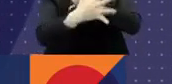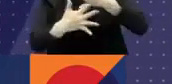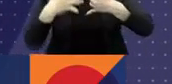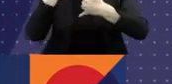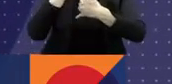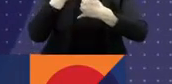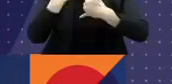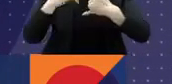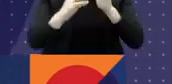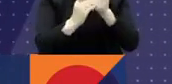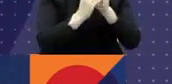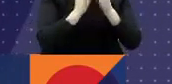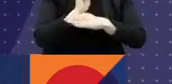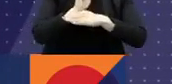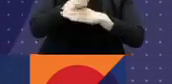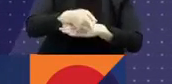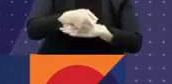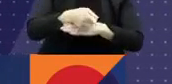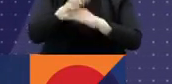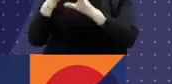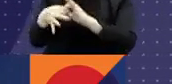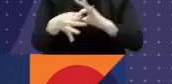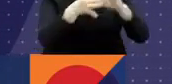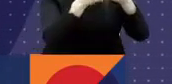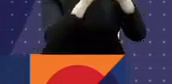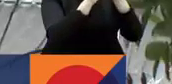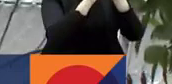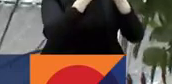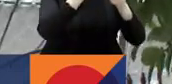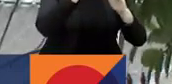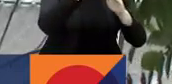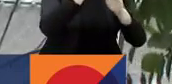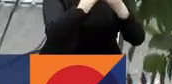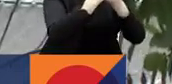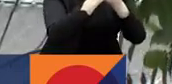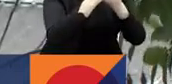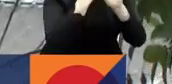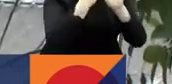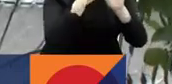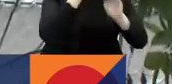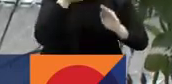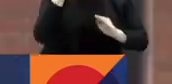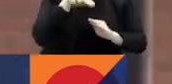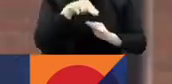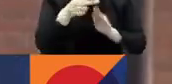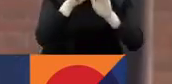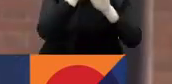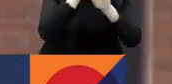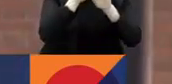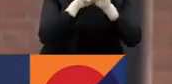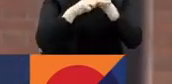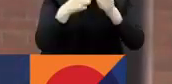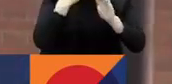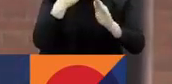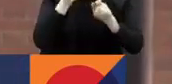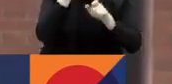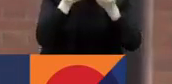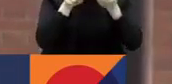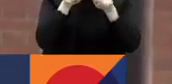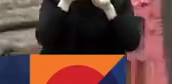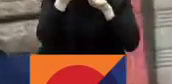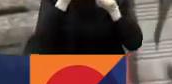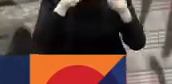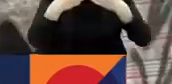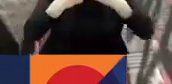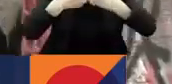de acuerdo con lo establecido en el artículo primero de este decreto. Dentro de la reglamentación se establece además que aquellas personas que continúen con la